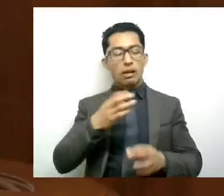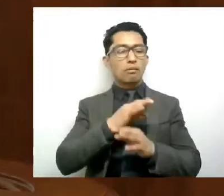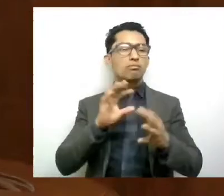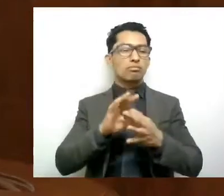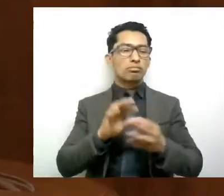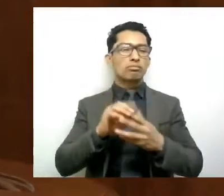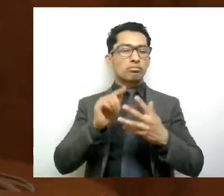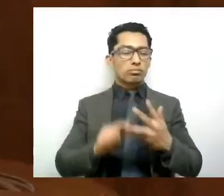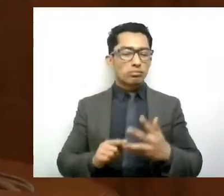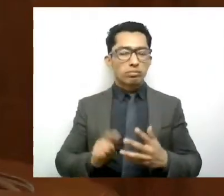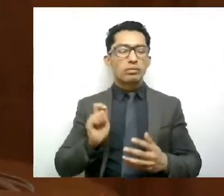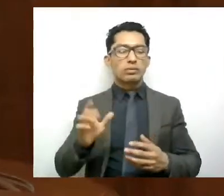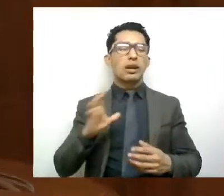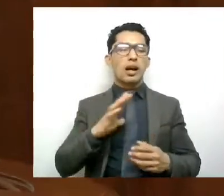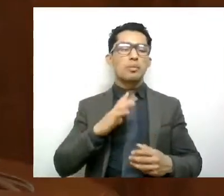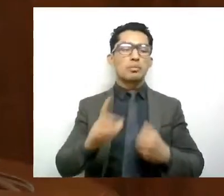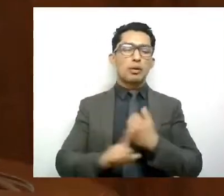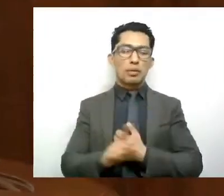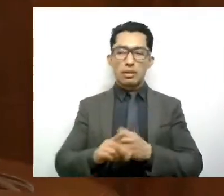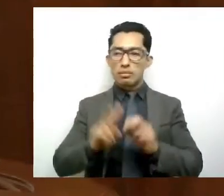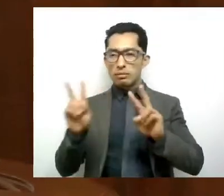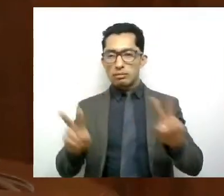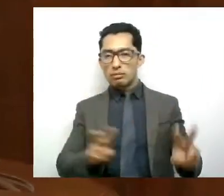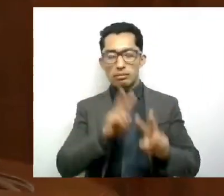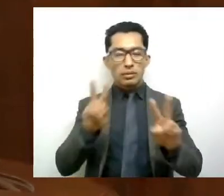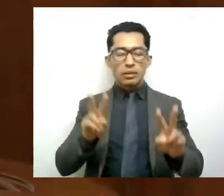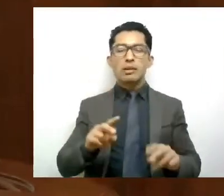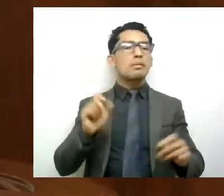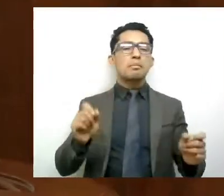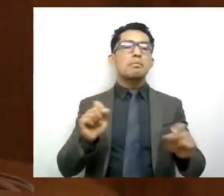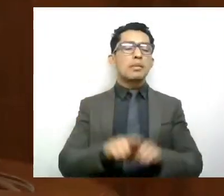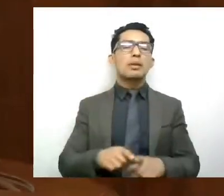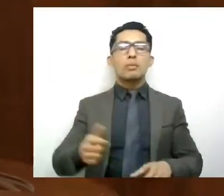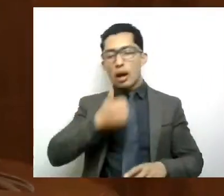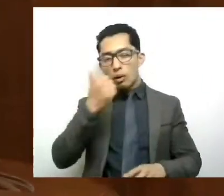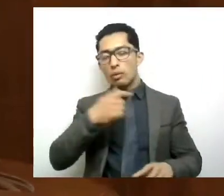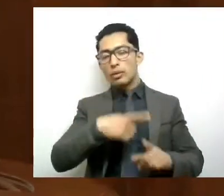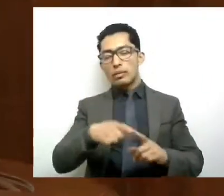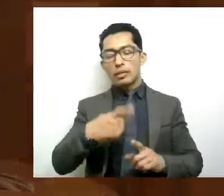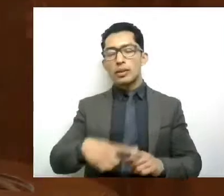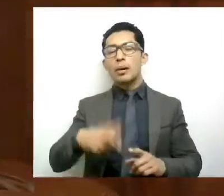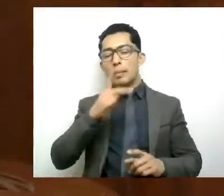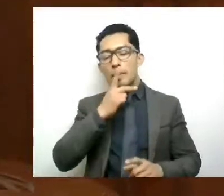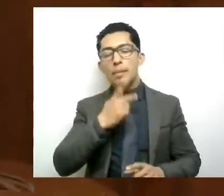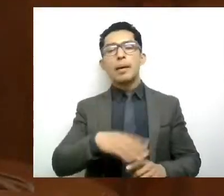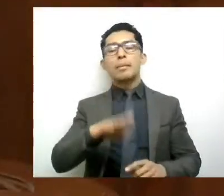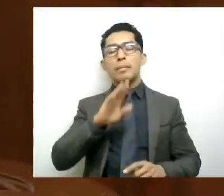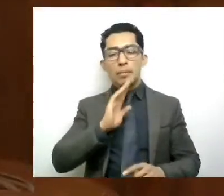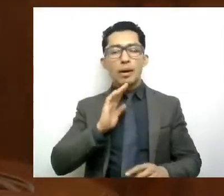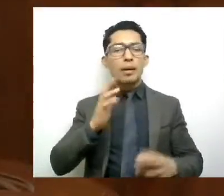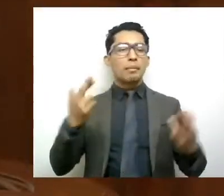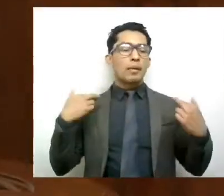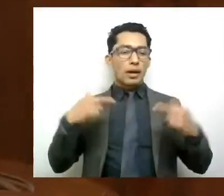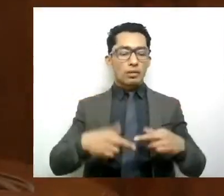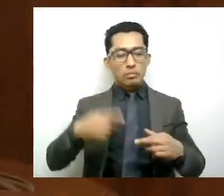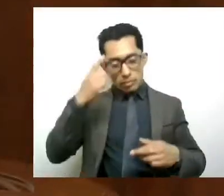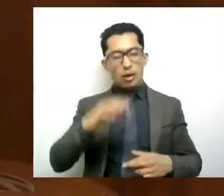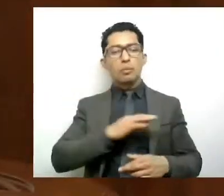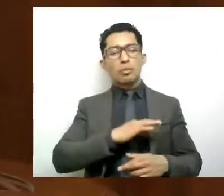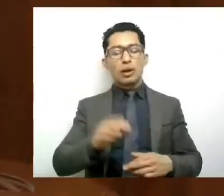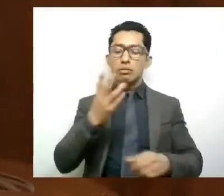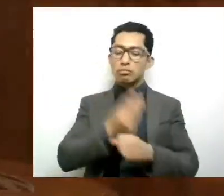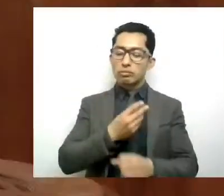el problema al que se enfrentaron miles de estudiantes, padres de familia y maestros para poder regresar a